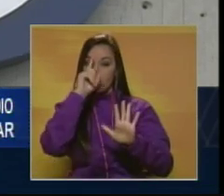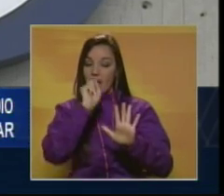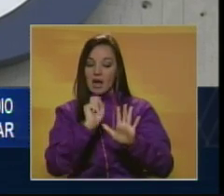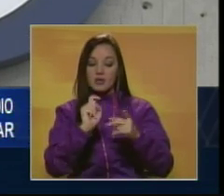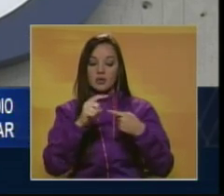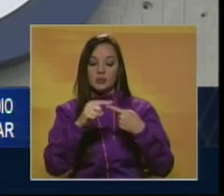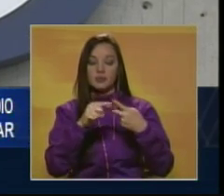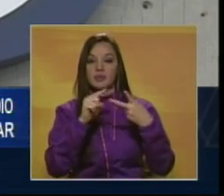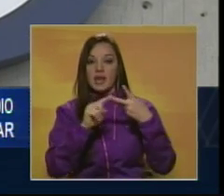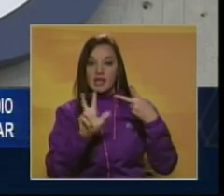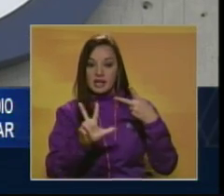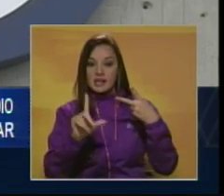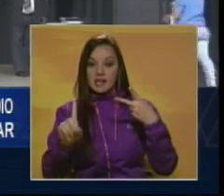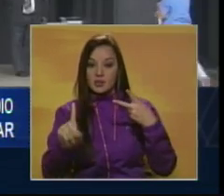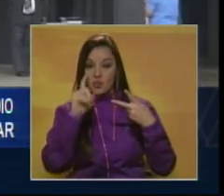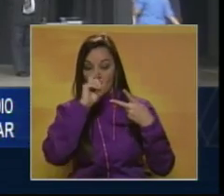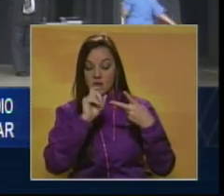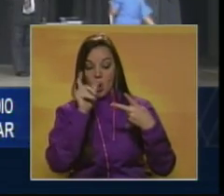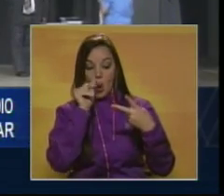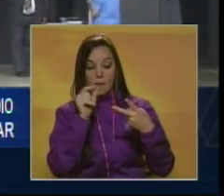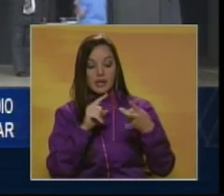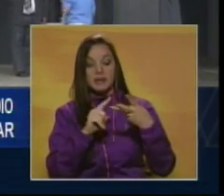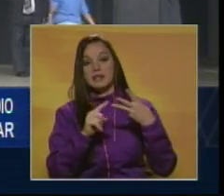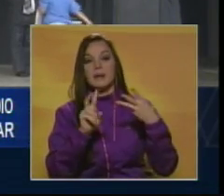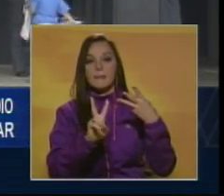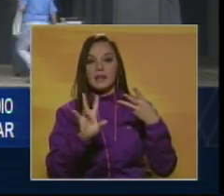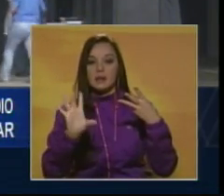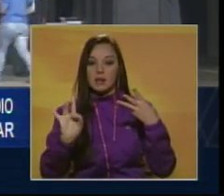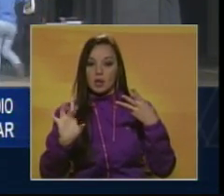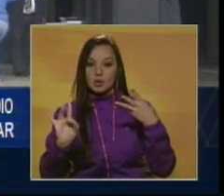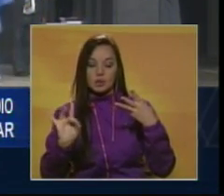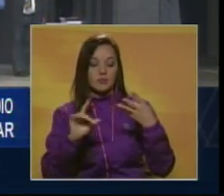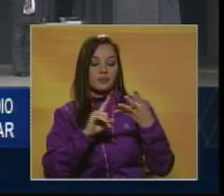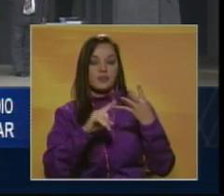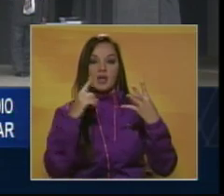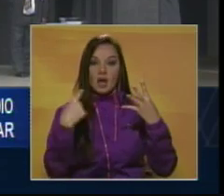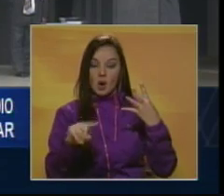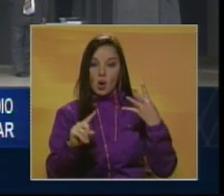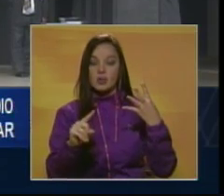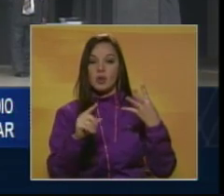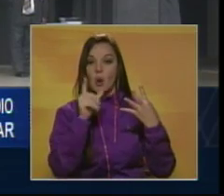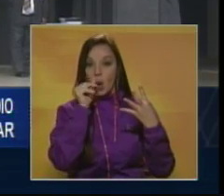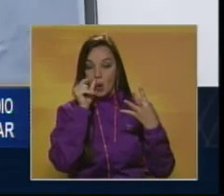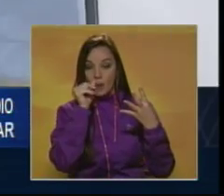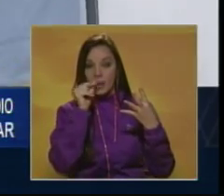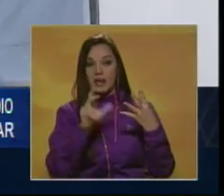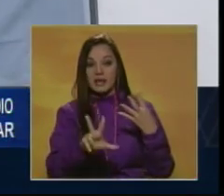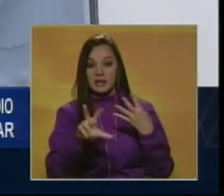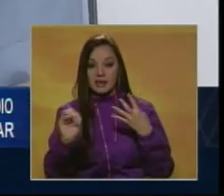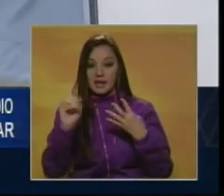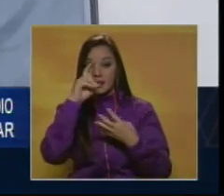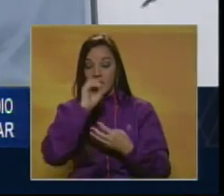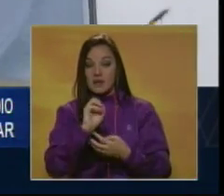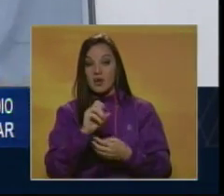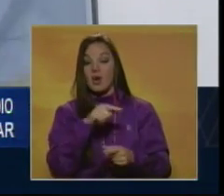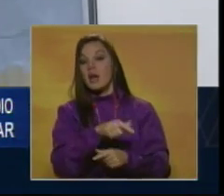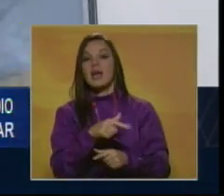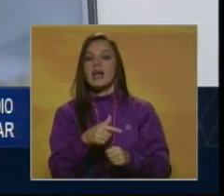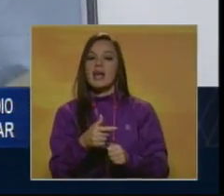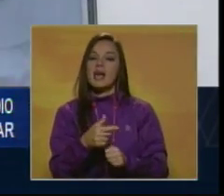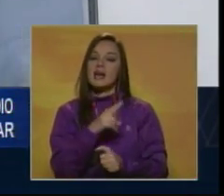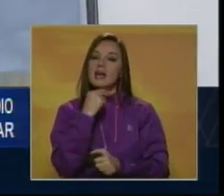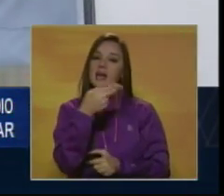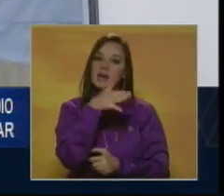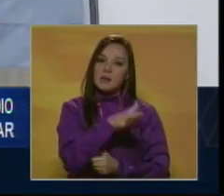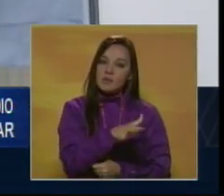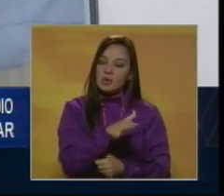Iriarte, de 31, Johan Bradway Domínguez, de 28, y Cobasquín Mata Domínguez, de 30, con los delitos de homicidio